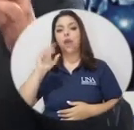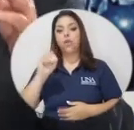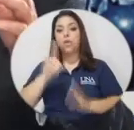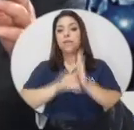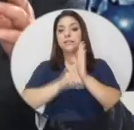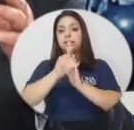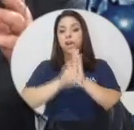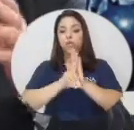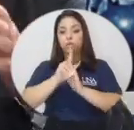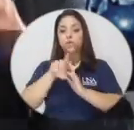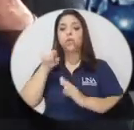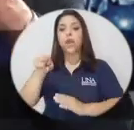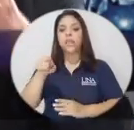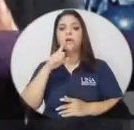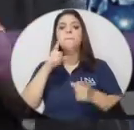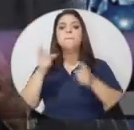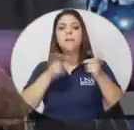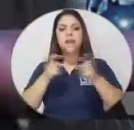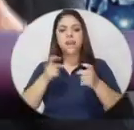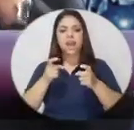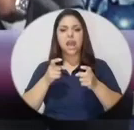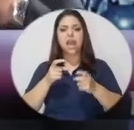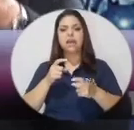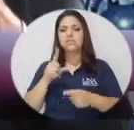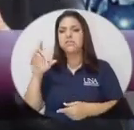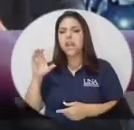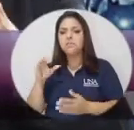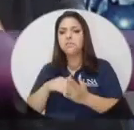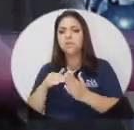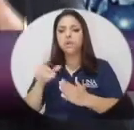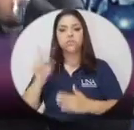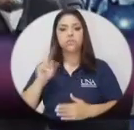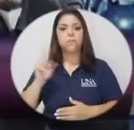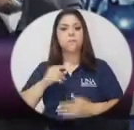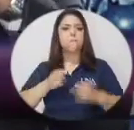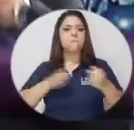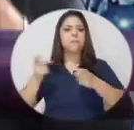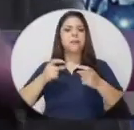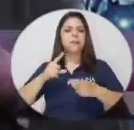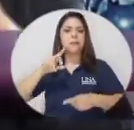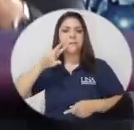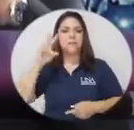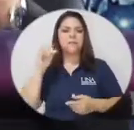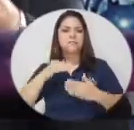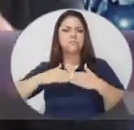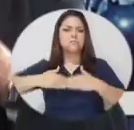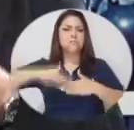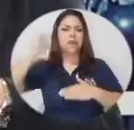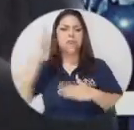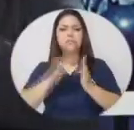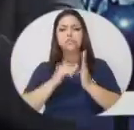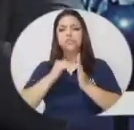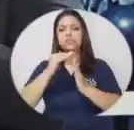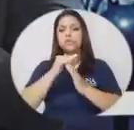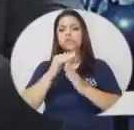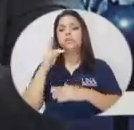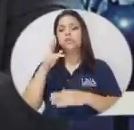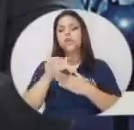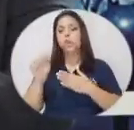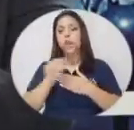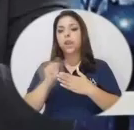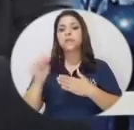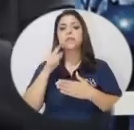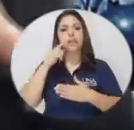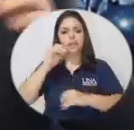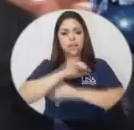el distinguido público, el Banco Interamericano de Desarrollo maneja no 100 millones, maneja miles de millones de dólares, tiene una política muy